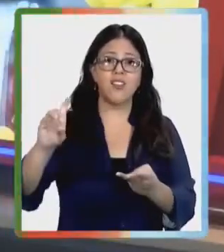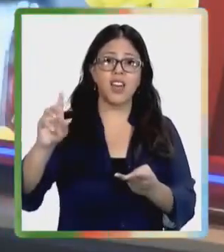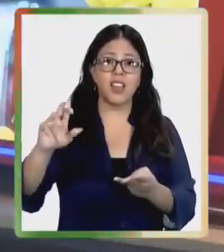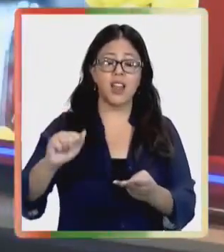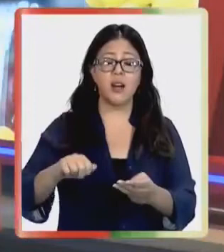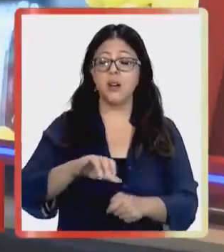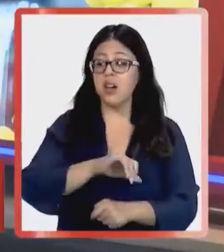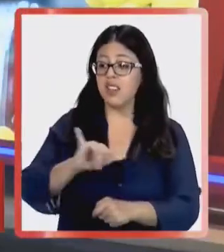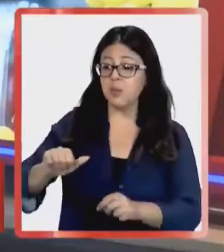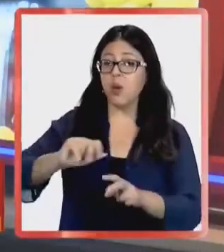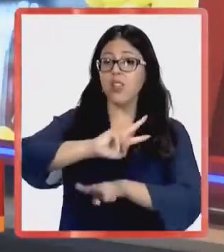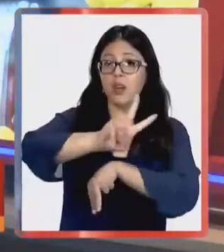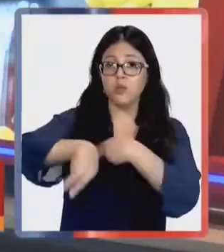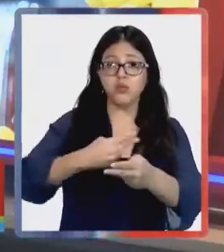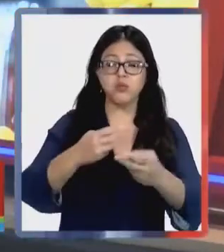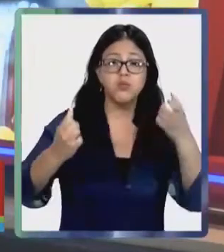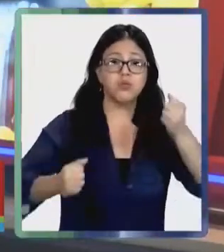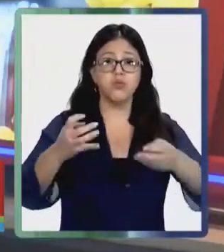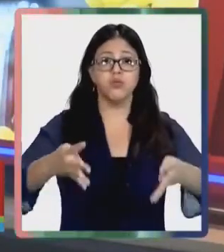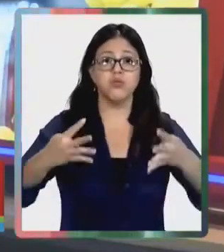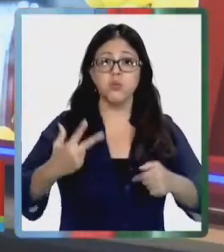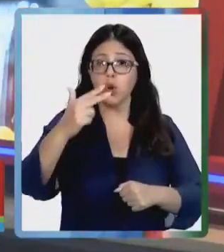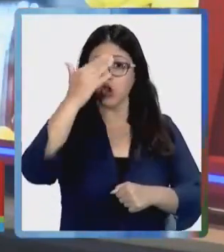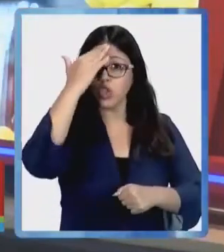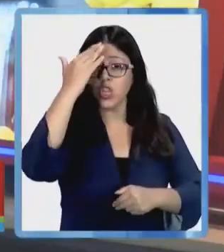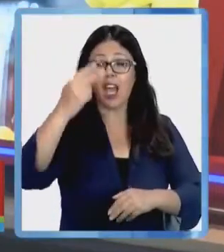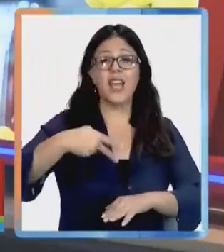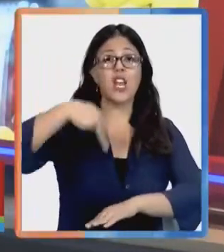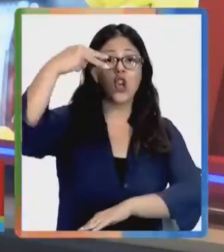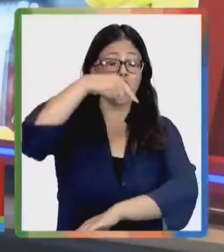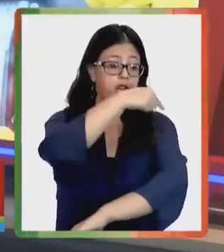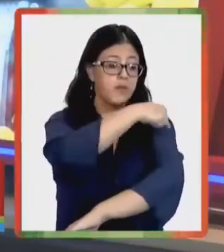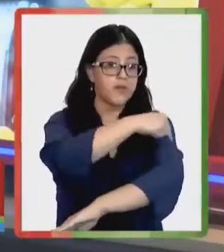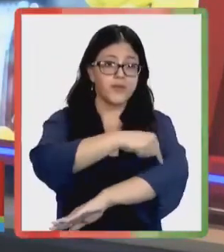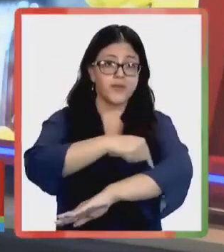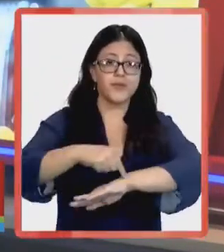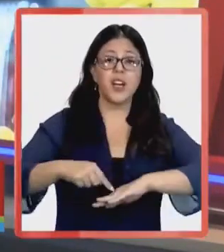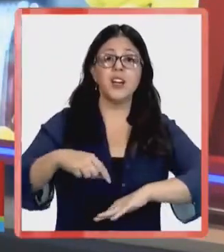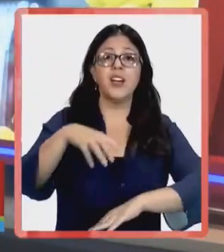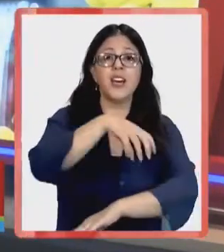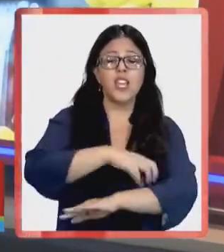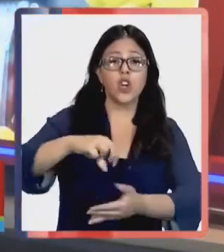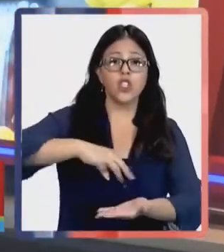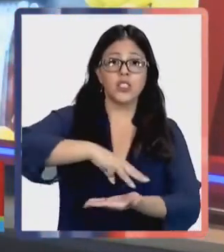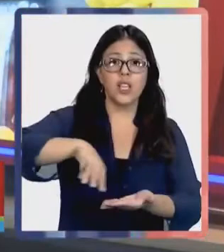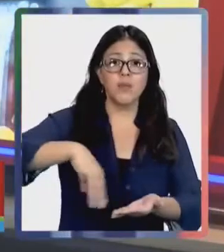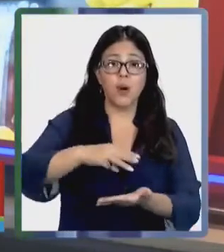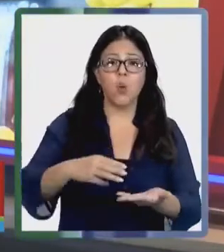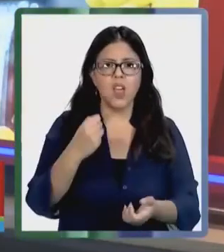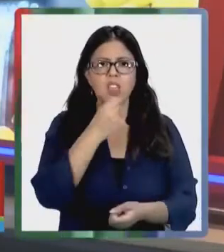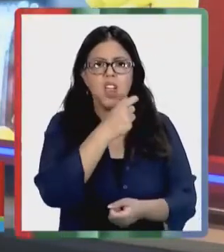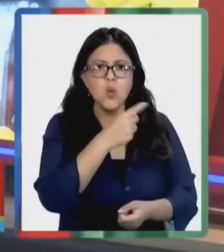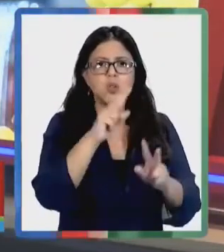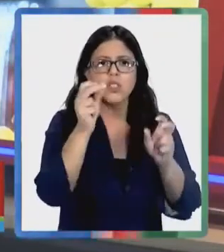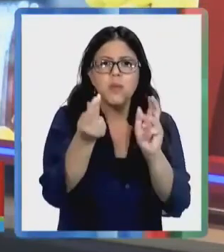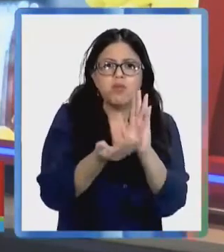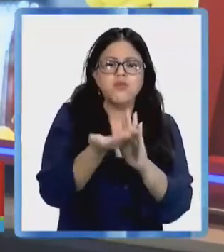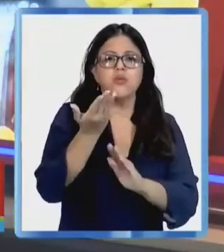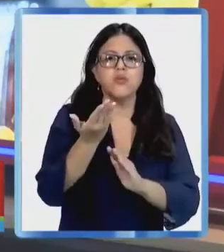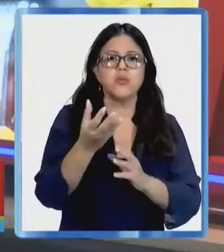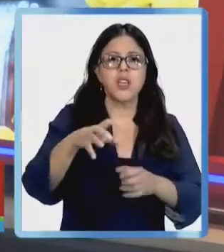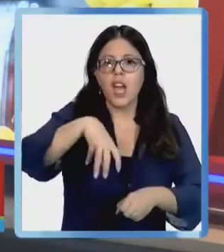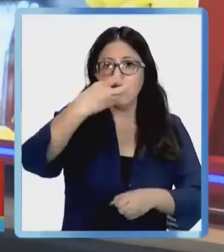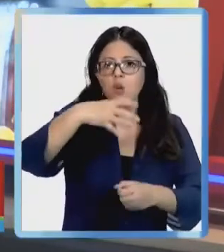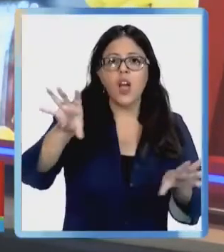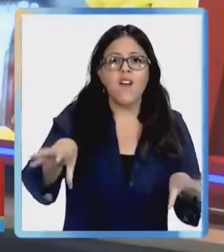Después del paro de camioneros, que se extendió por 8 días en el norte, pero también en otros puntos del país, en la región del Maule abundan las denuncias de alzas de